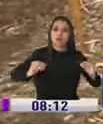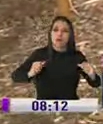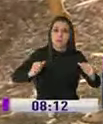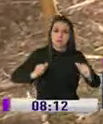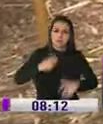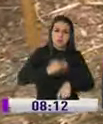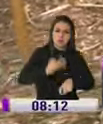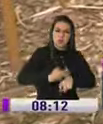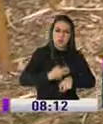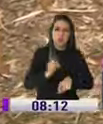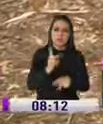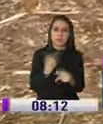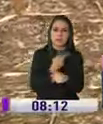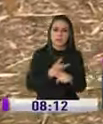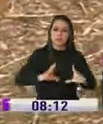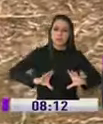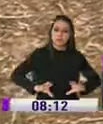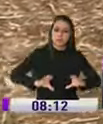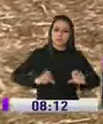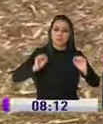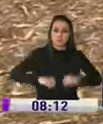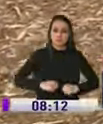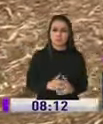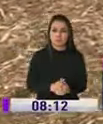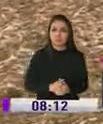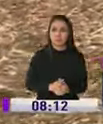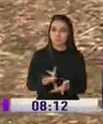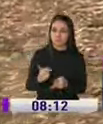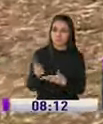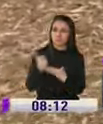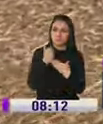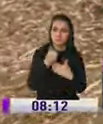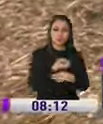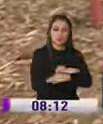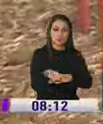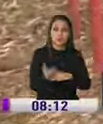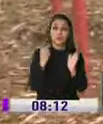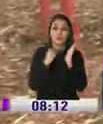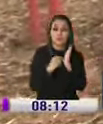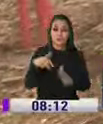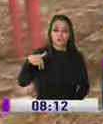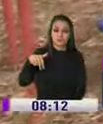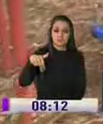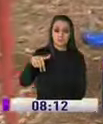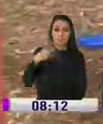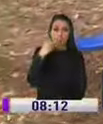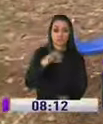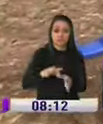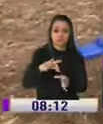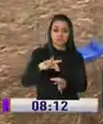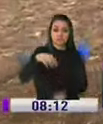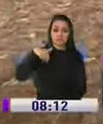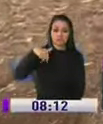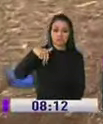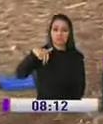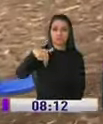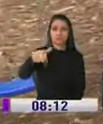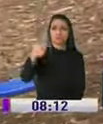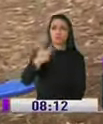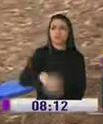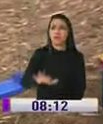más peligroso. Yo también quiero que nos ayudes con recomendaciones. Caminamos ni 2 metros aquí en el parque y ya hay,